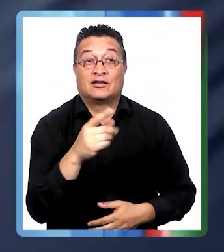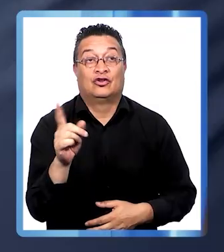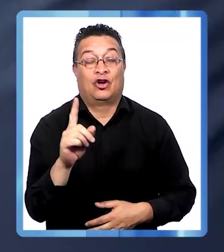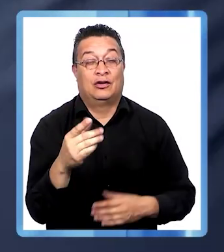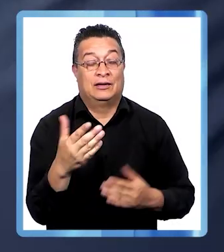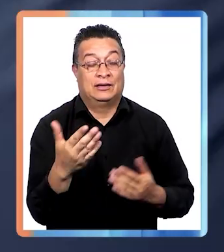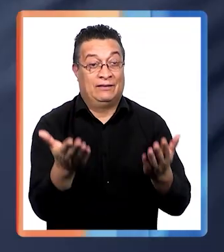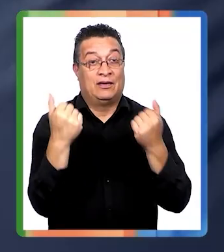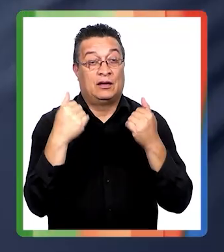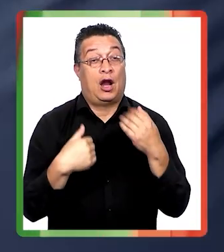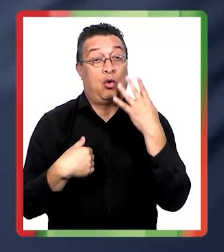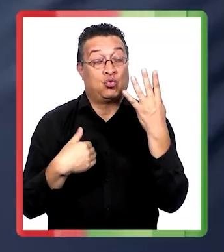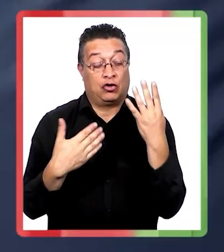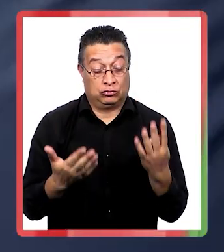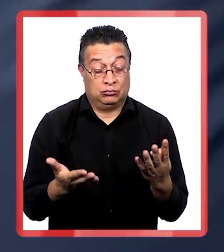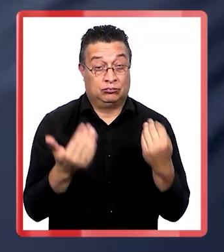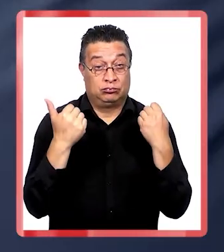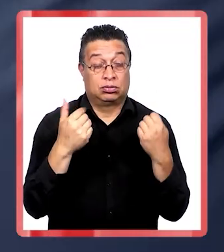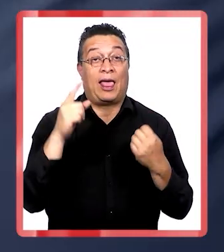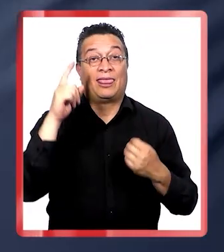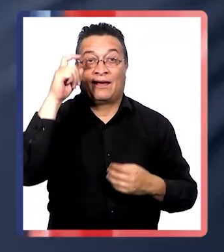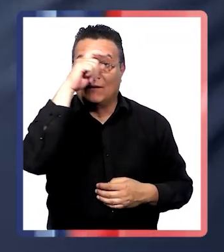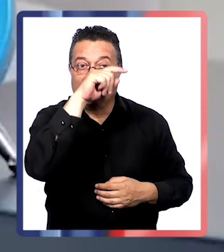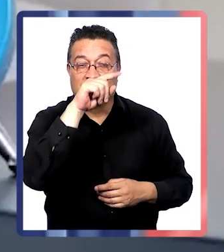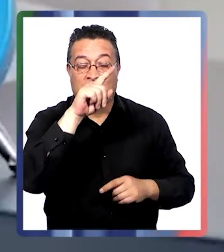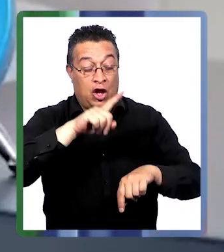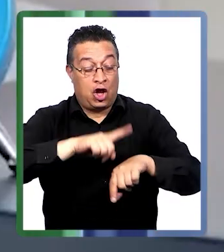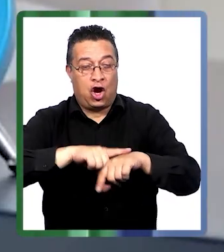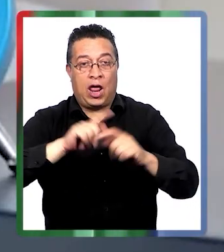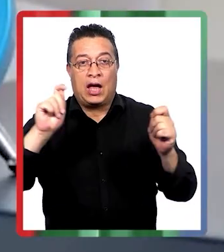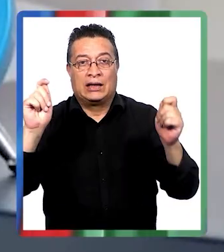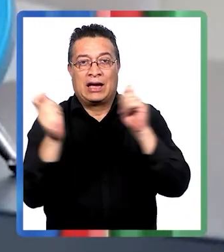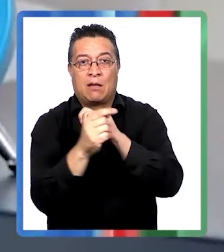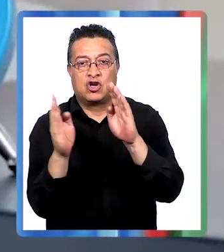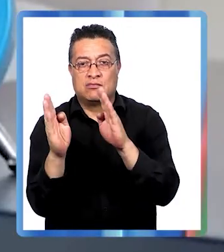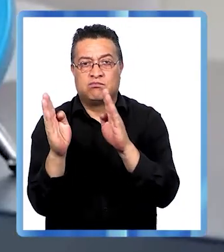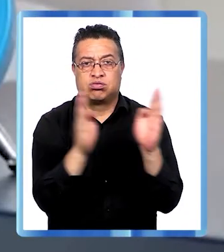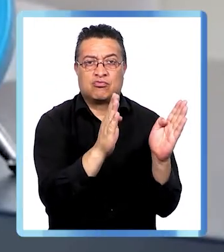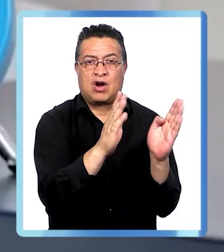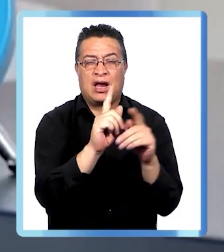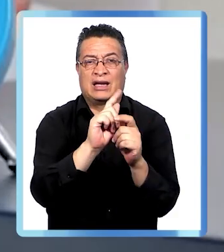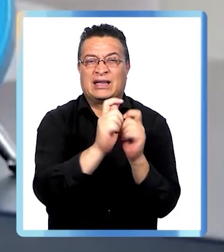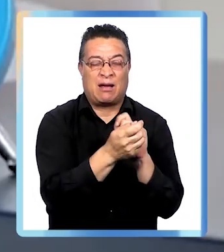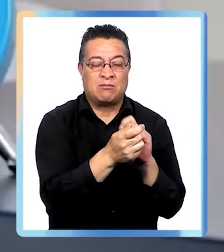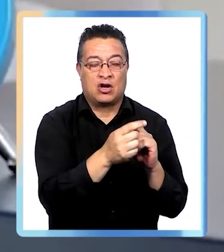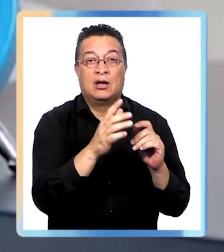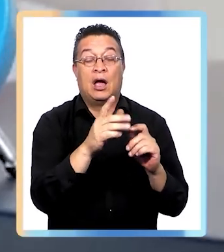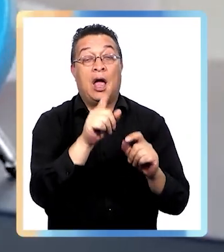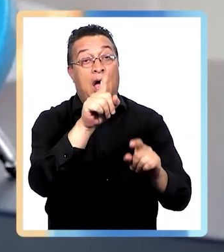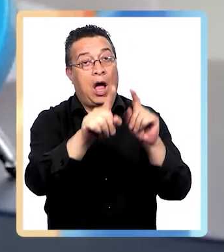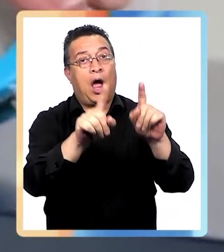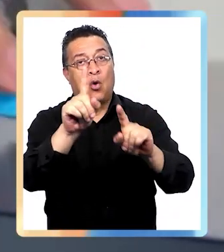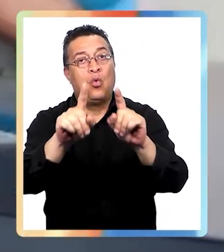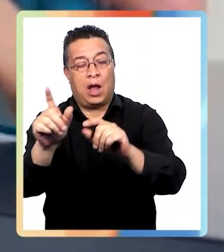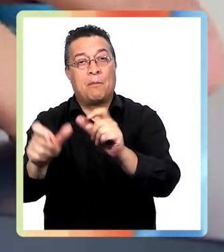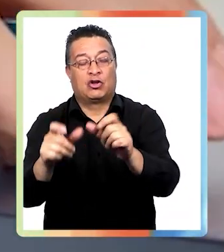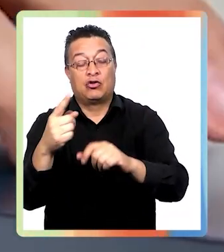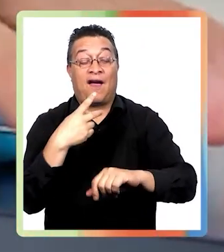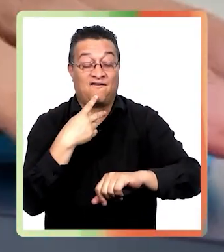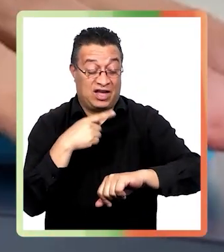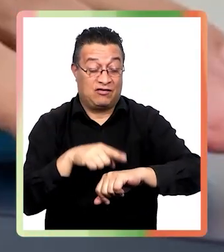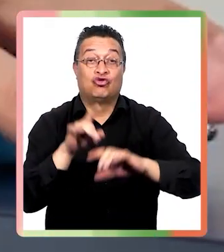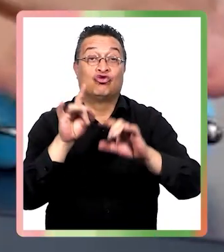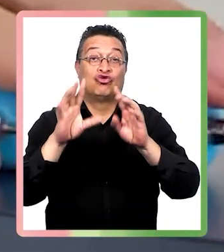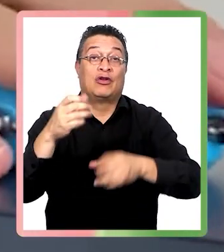tan fácil y tener que levantarse a las 4 de la mañana torna todo un poco complicado. Para aquellas personas que viven un